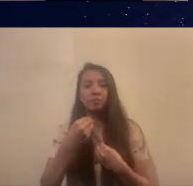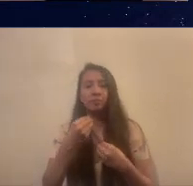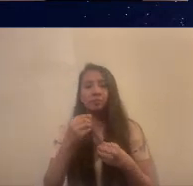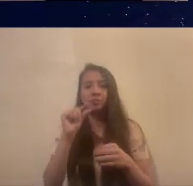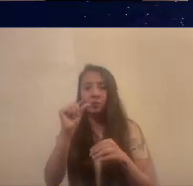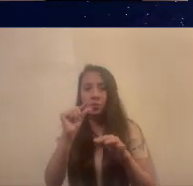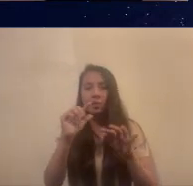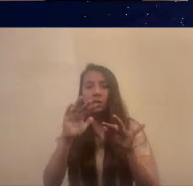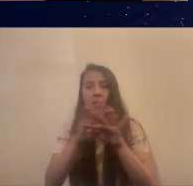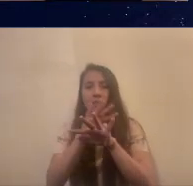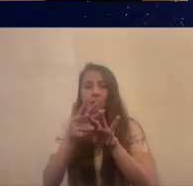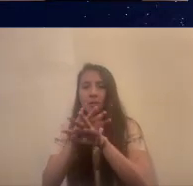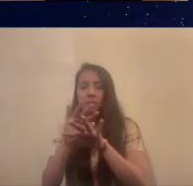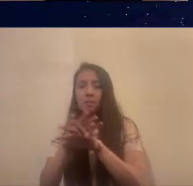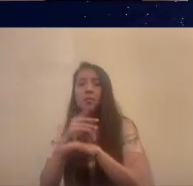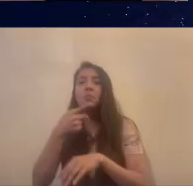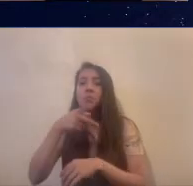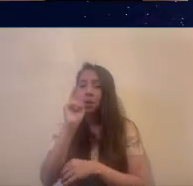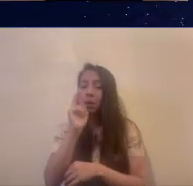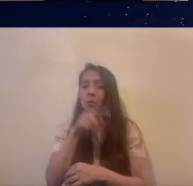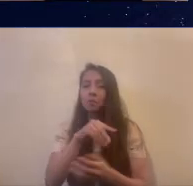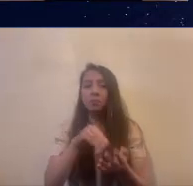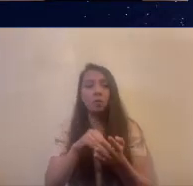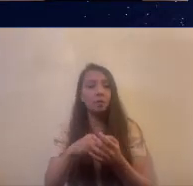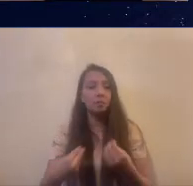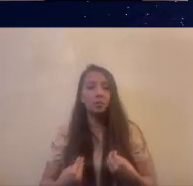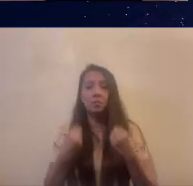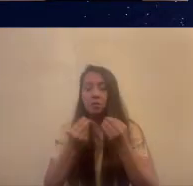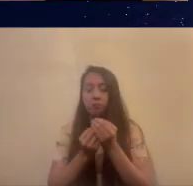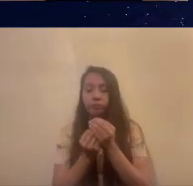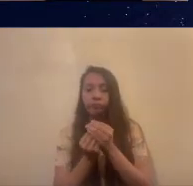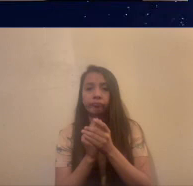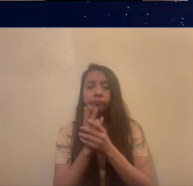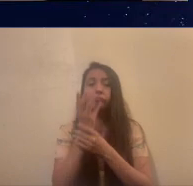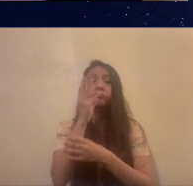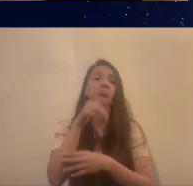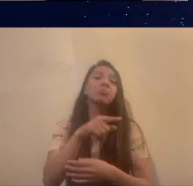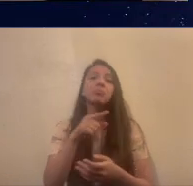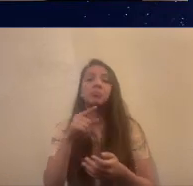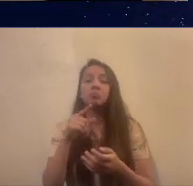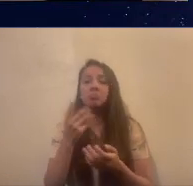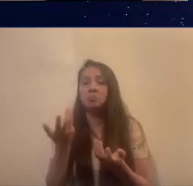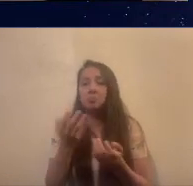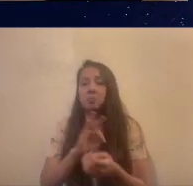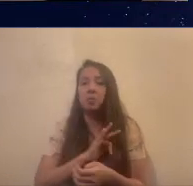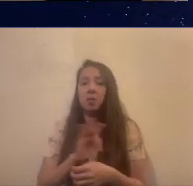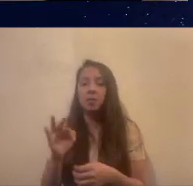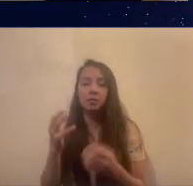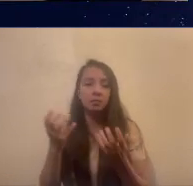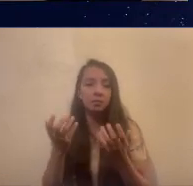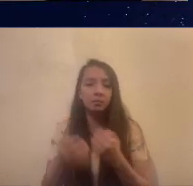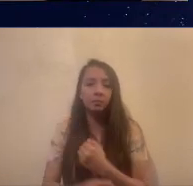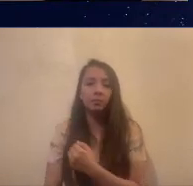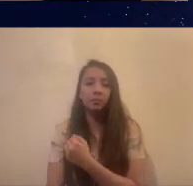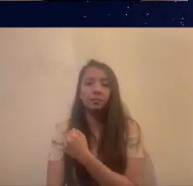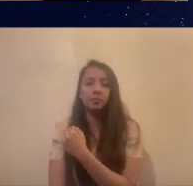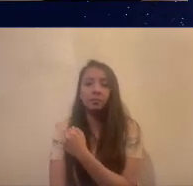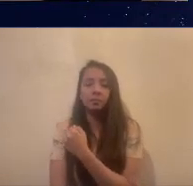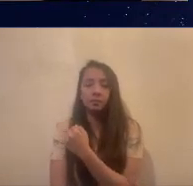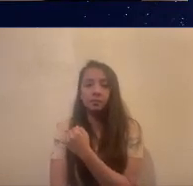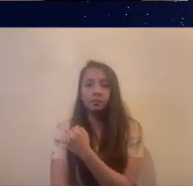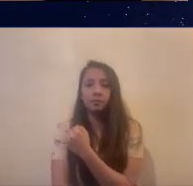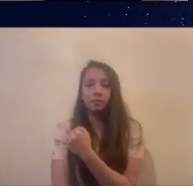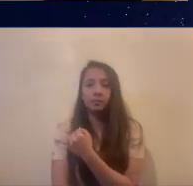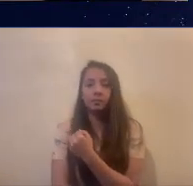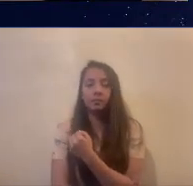resistido con algunas modificaciones estructurales, pero su capacidad de germinación se ha mantenido prácticamente intacta.